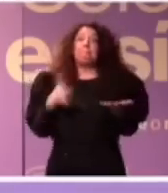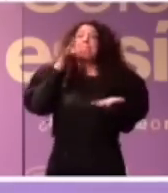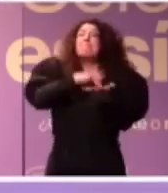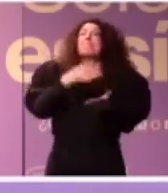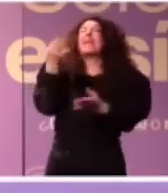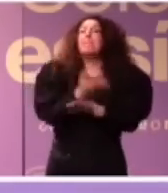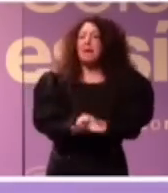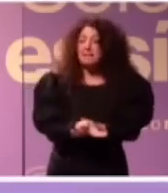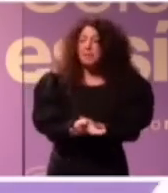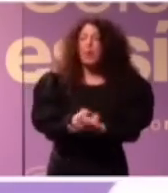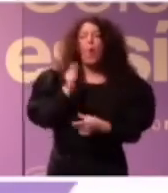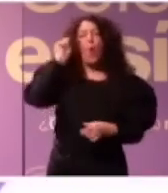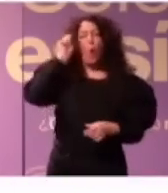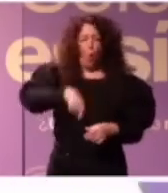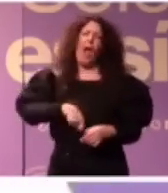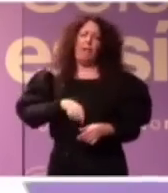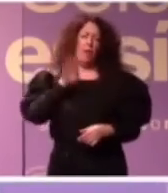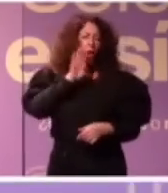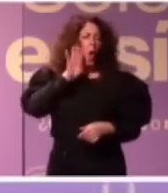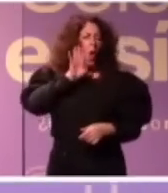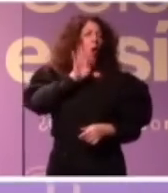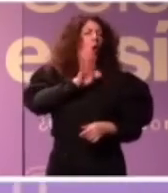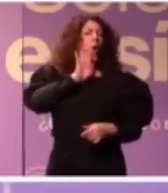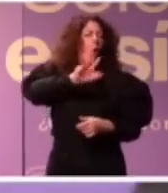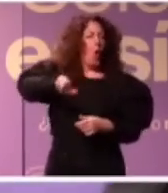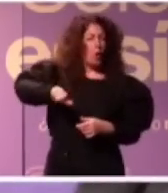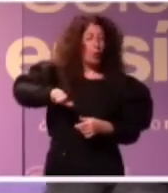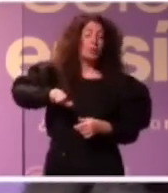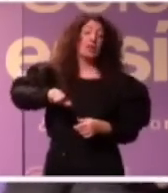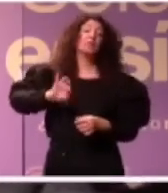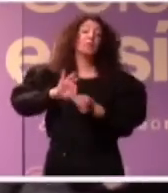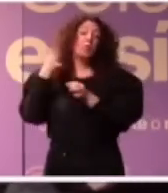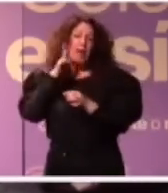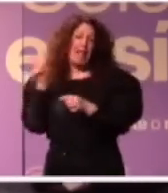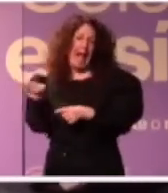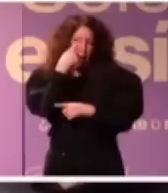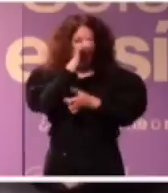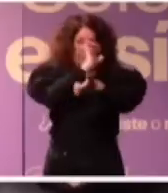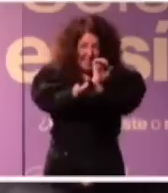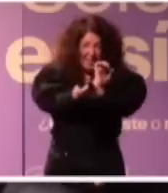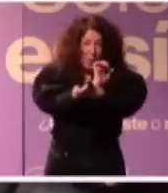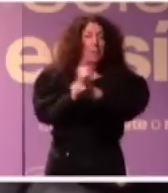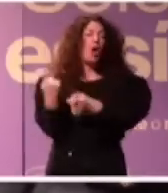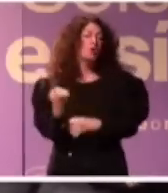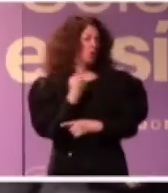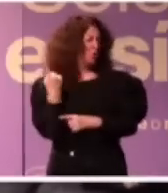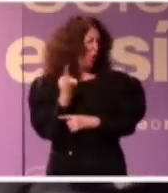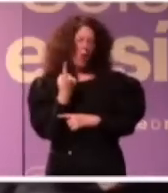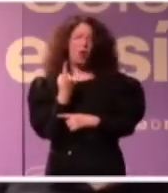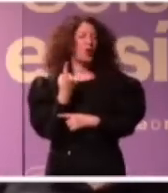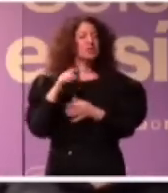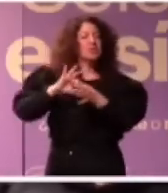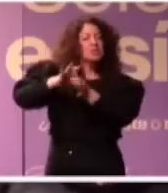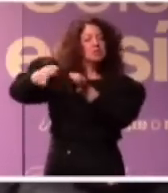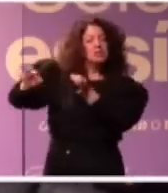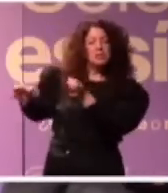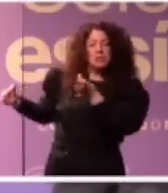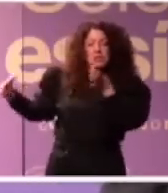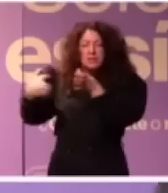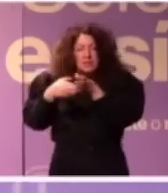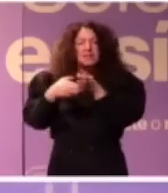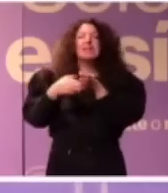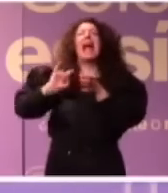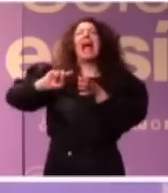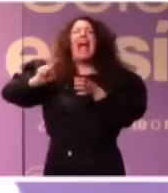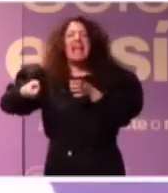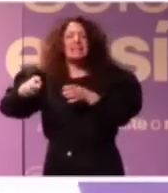entonces ocurre que hay un juez corrupto, que por suerte hoy está en prisión, que no actúa solo, se alía nada más y nada menos que con